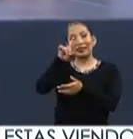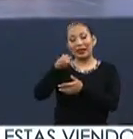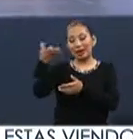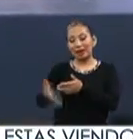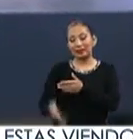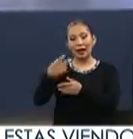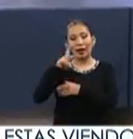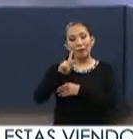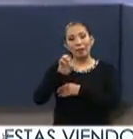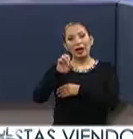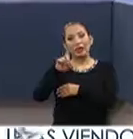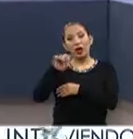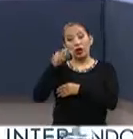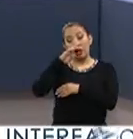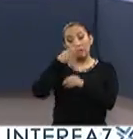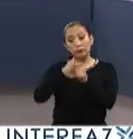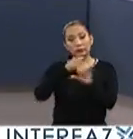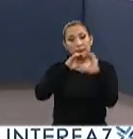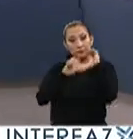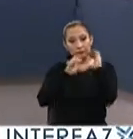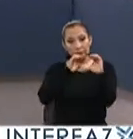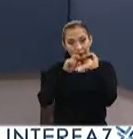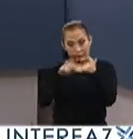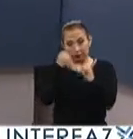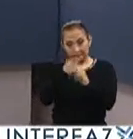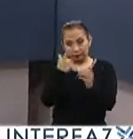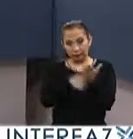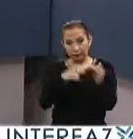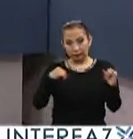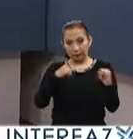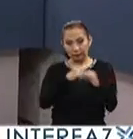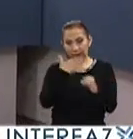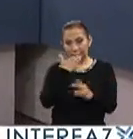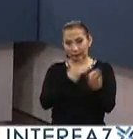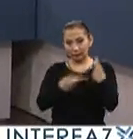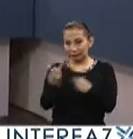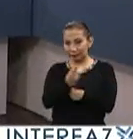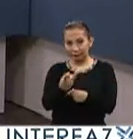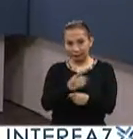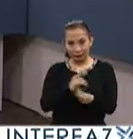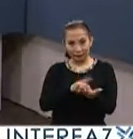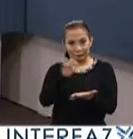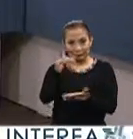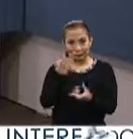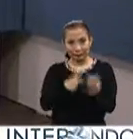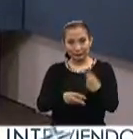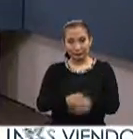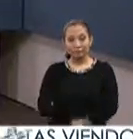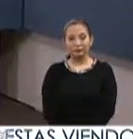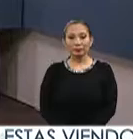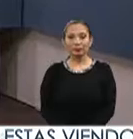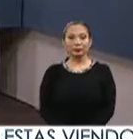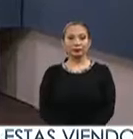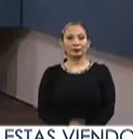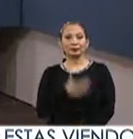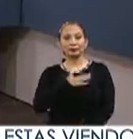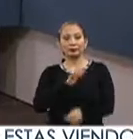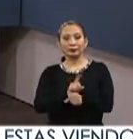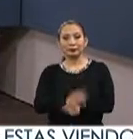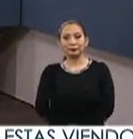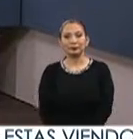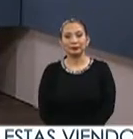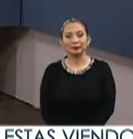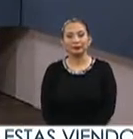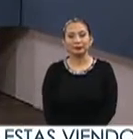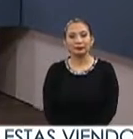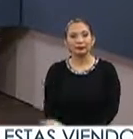Ella es pedagoga y es responsable de comunicación de esta misma institución. Bienvenidas, muchísimas gracias por estar con con gusto, nosotros. bienvenidas. Muchas gracias, buenos